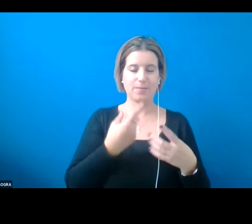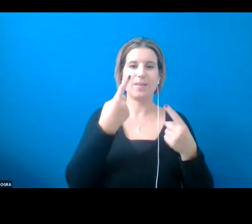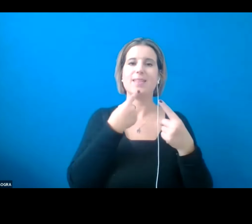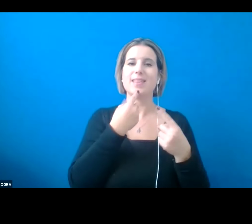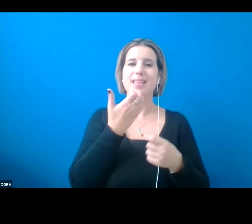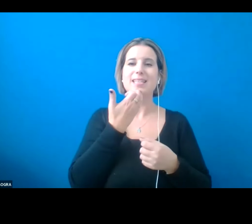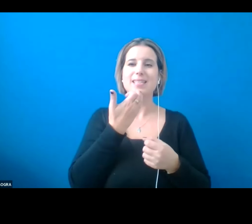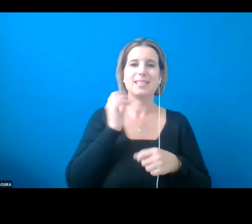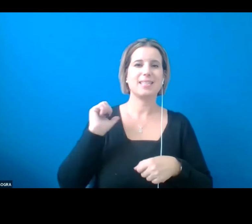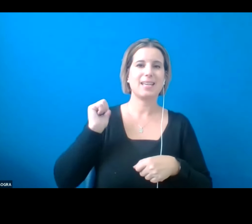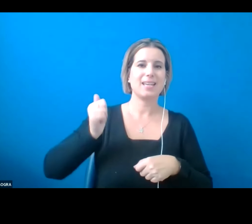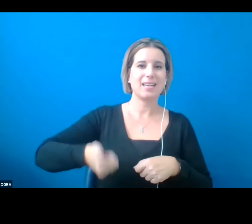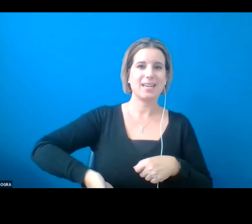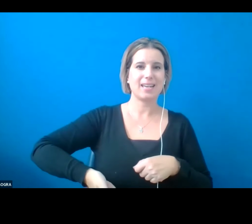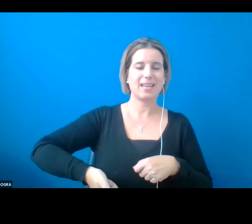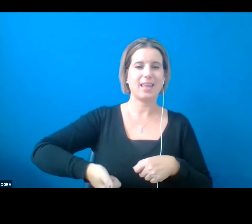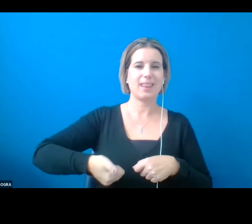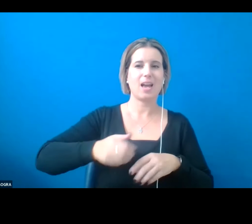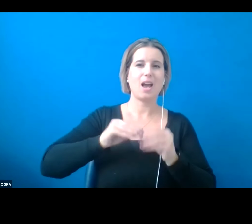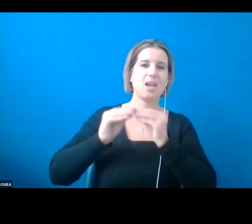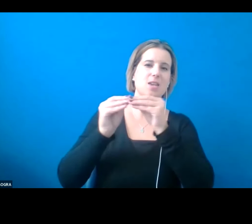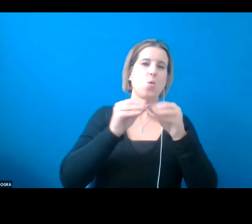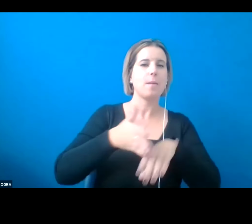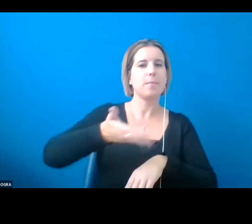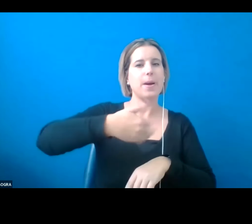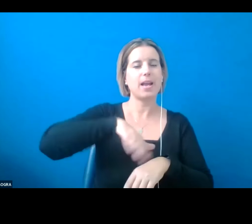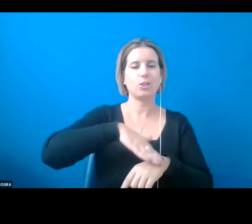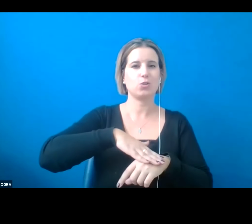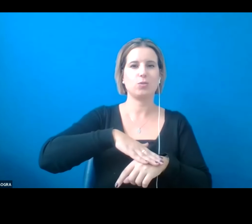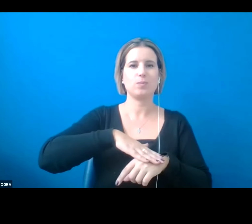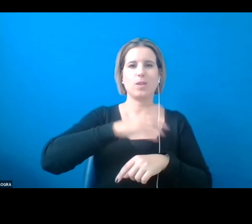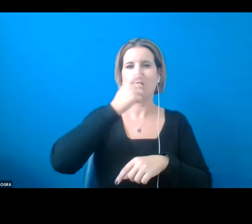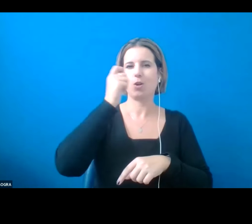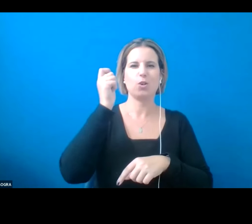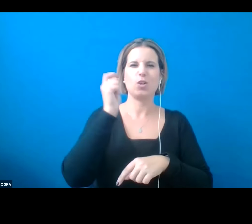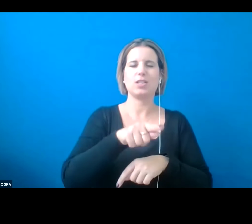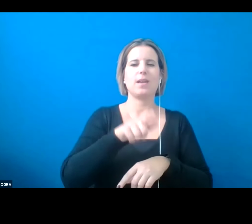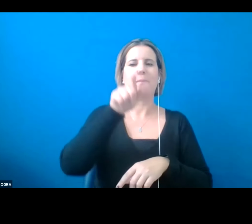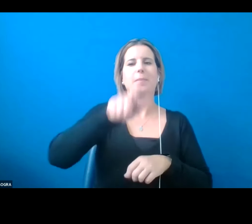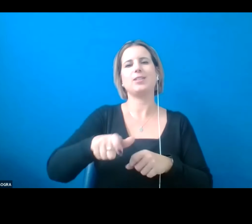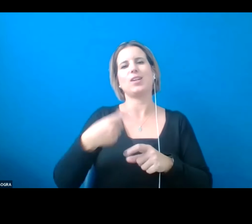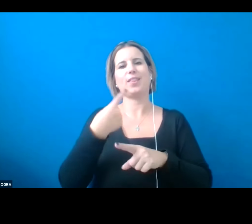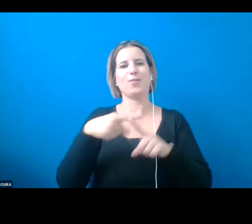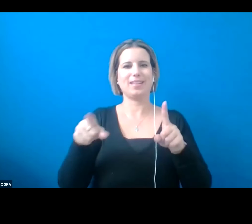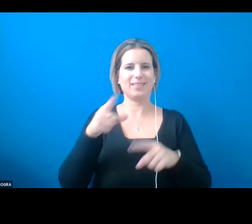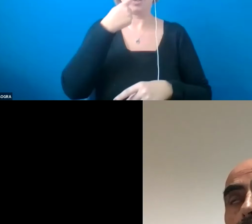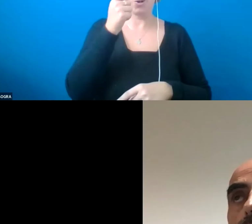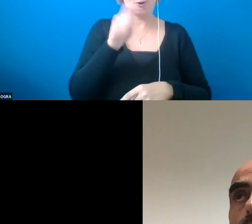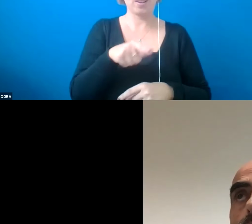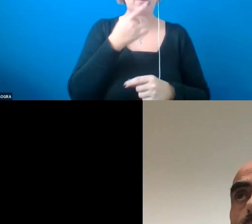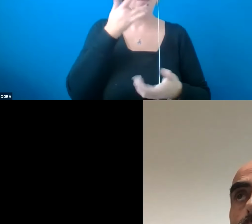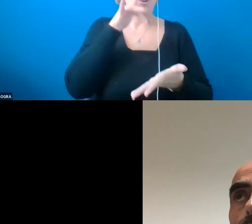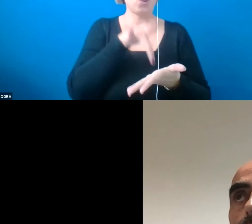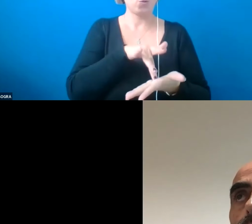riqueza llegara a generalizarse no serviría para distinguir a nadie y otra que dice que cuando está